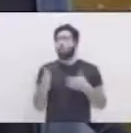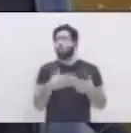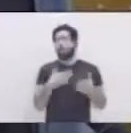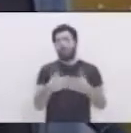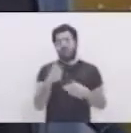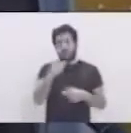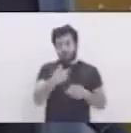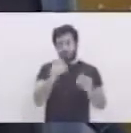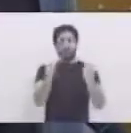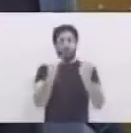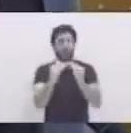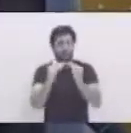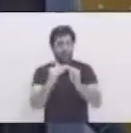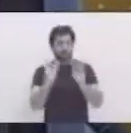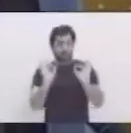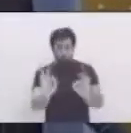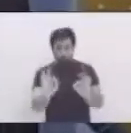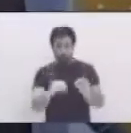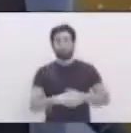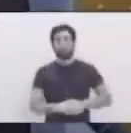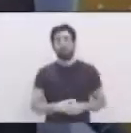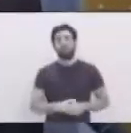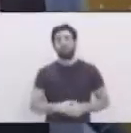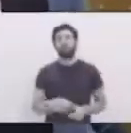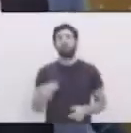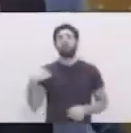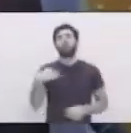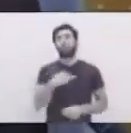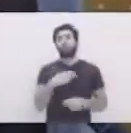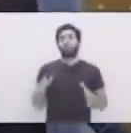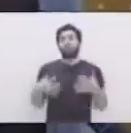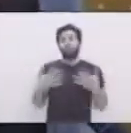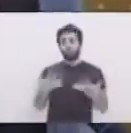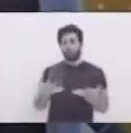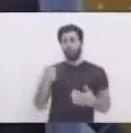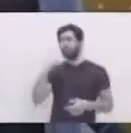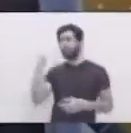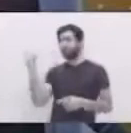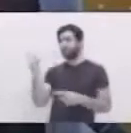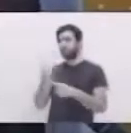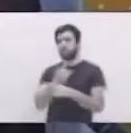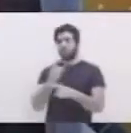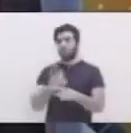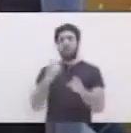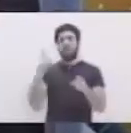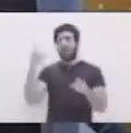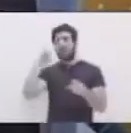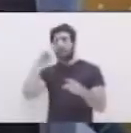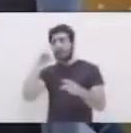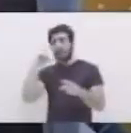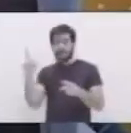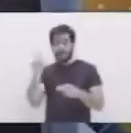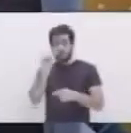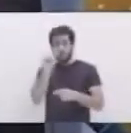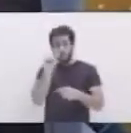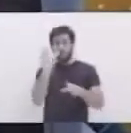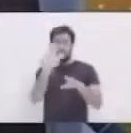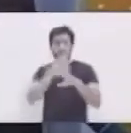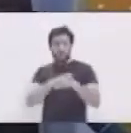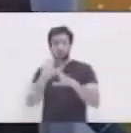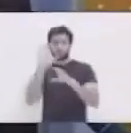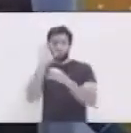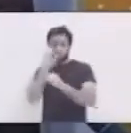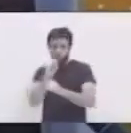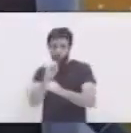ustedes tengan en casa, ¿de acuerdo? Ahora vamos a utilizar el amarillo un poco más oscuro, ¿sí? Vamos a